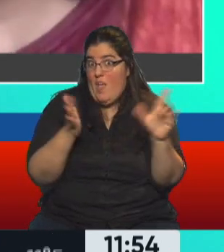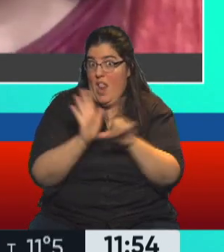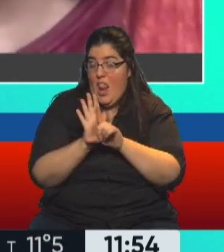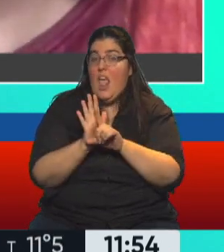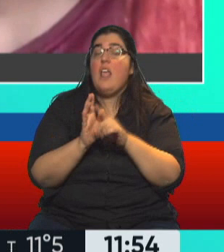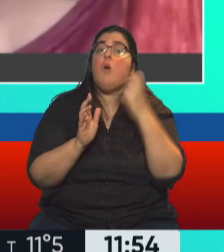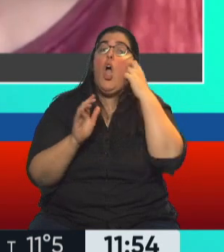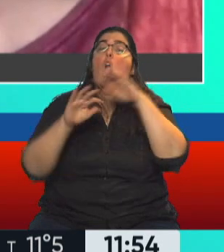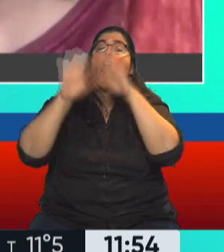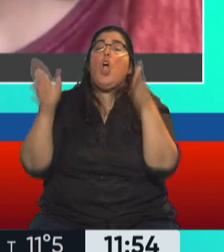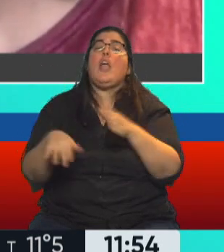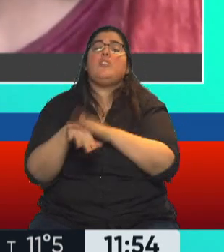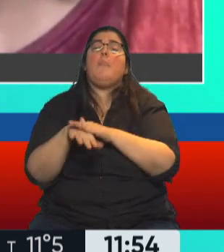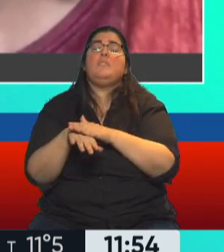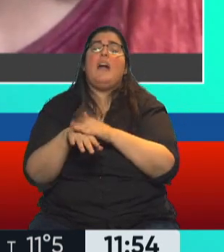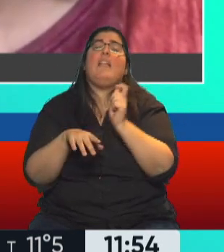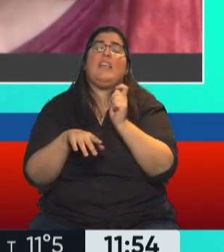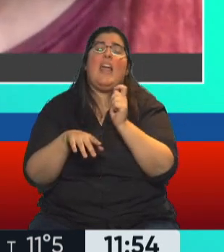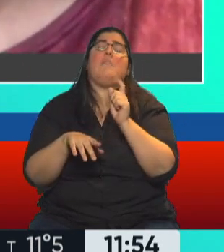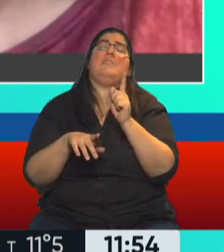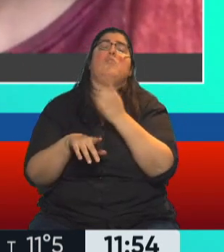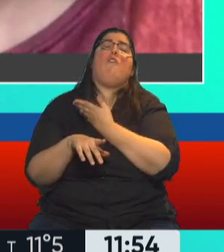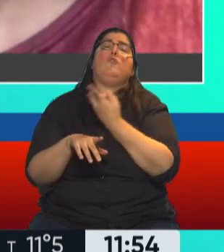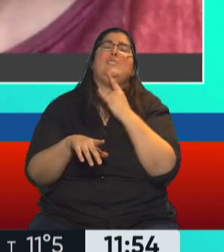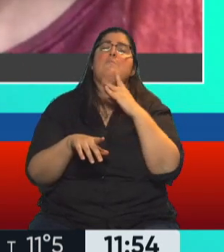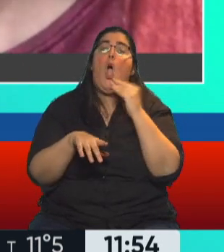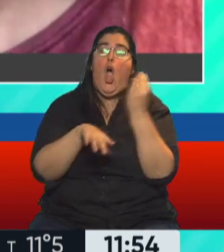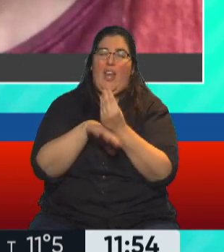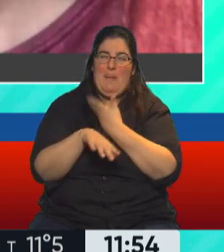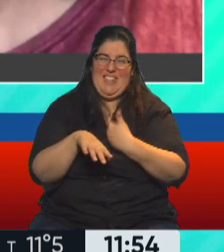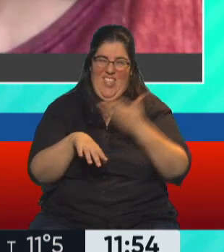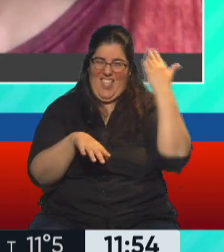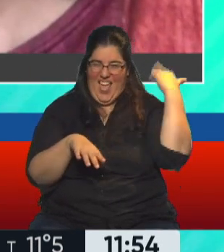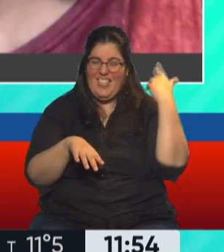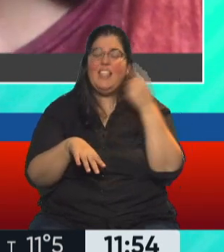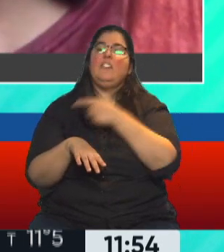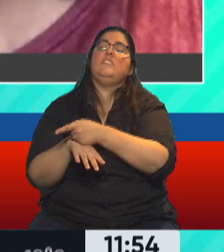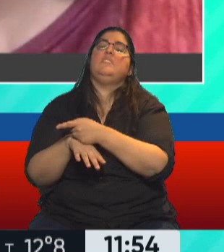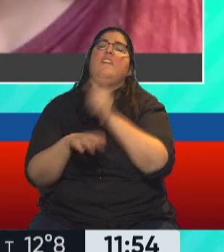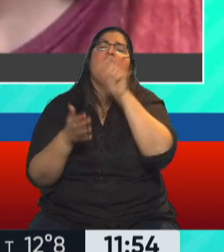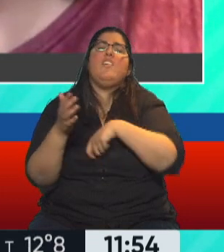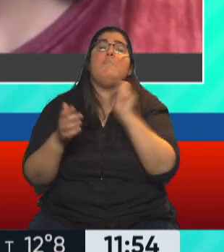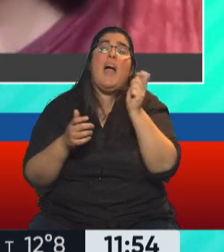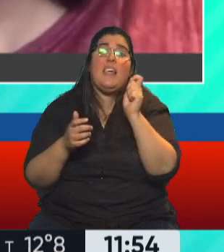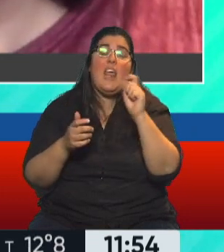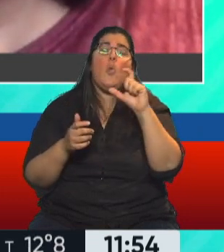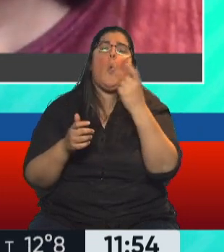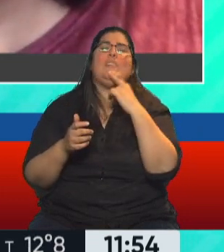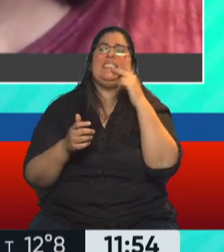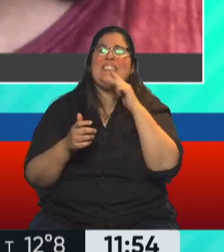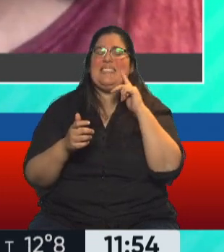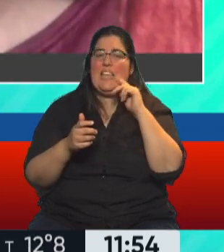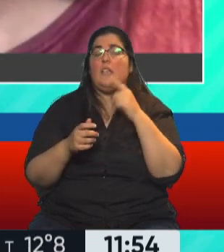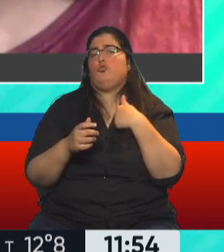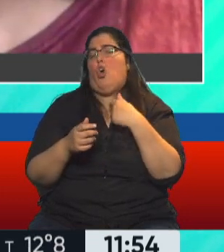de un congreso fujimorista, la firma Kuczynski, y En realidad, bueno, yo no soy jurista, pero de lo que he